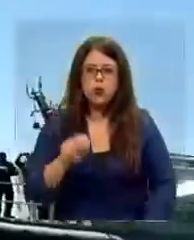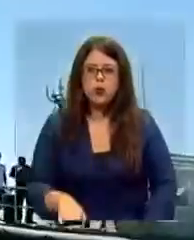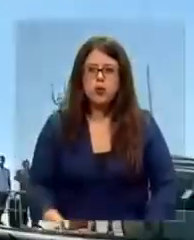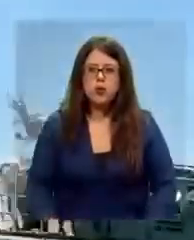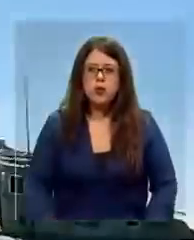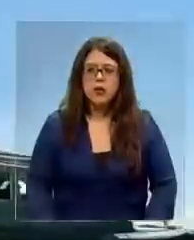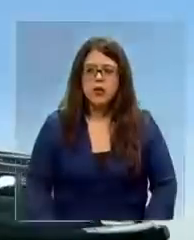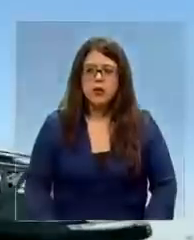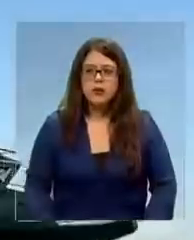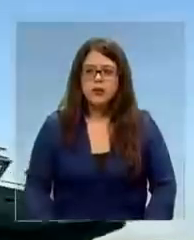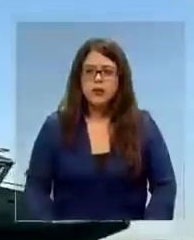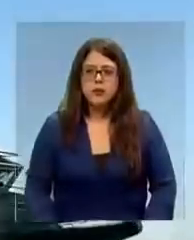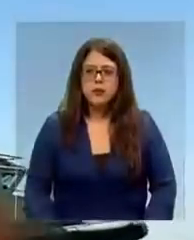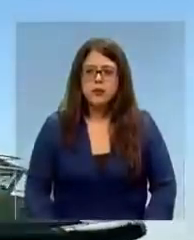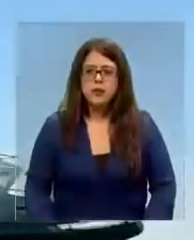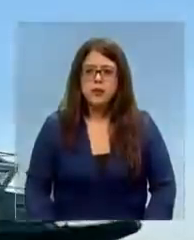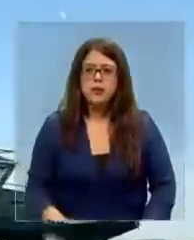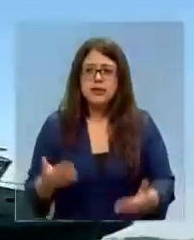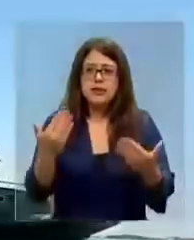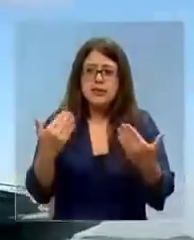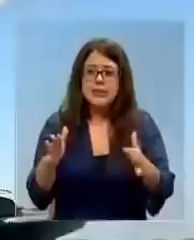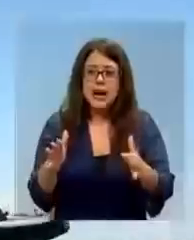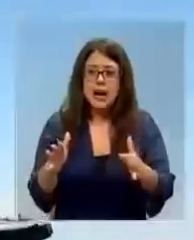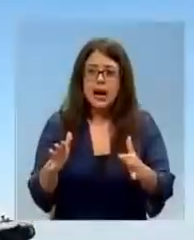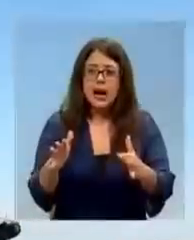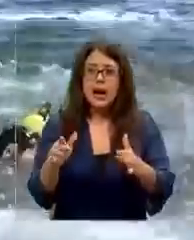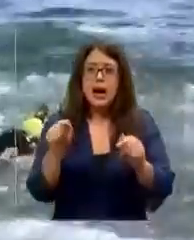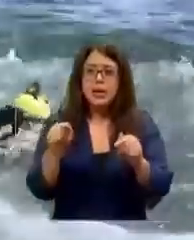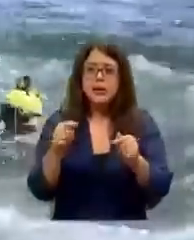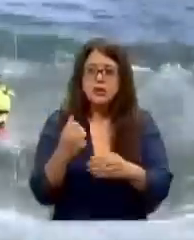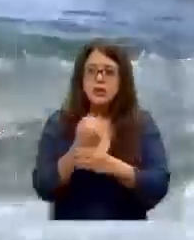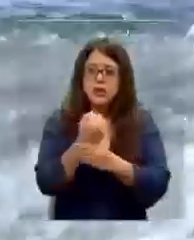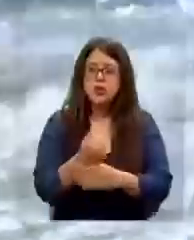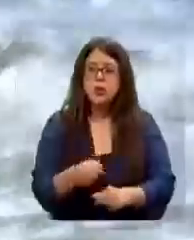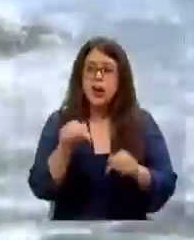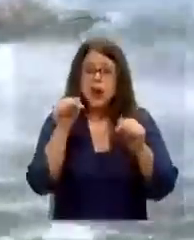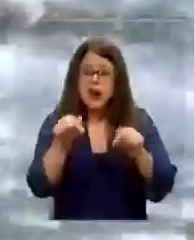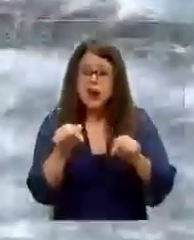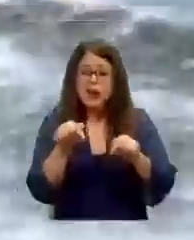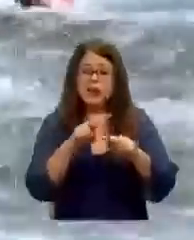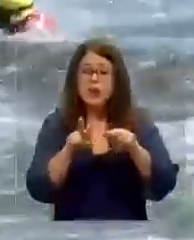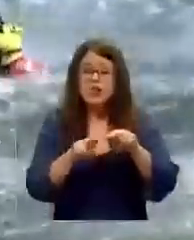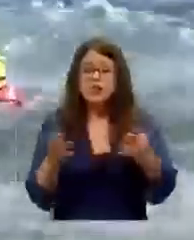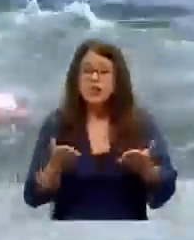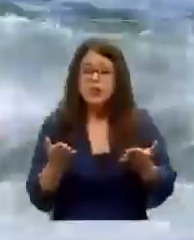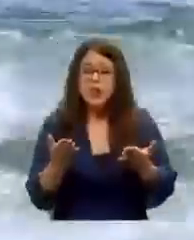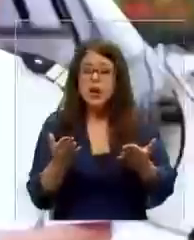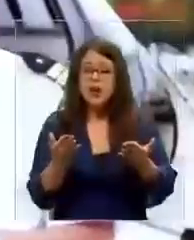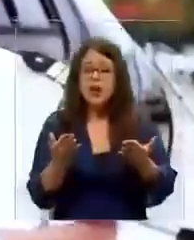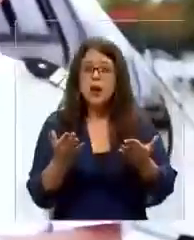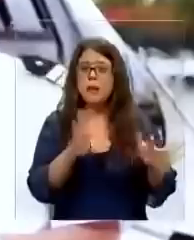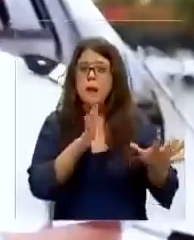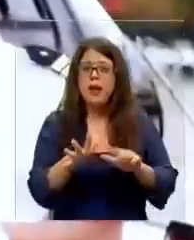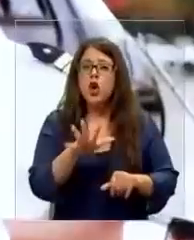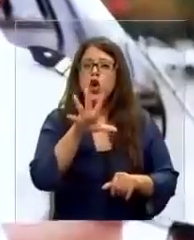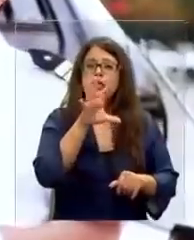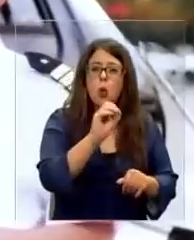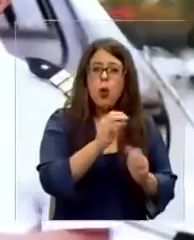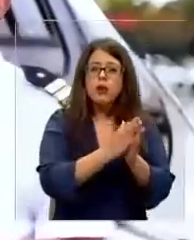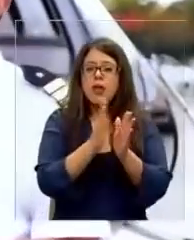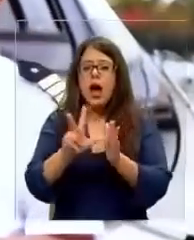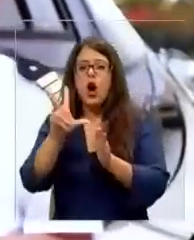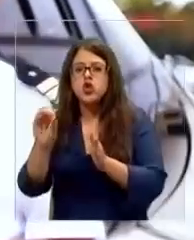Ya, tranquilo. Ya. Ahí el compañero va a hacer usted. Estamos realizando del orden de 50 a